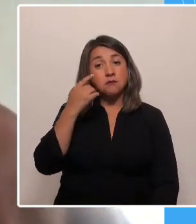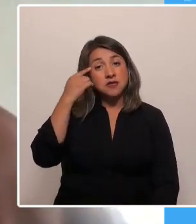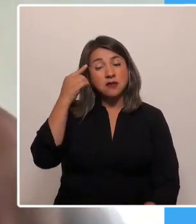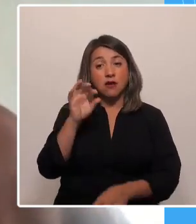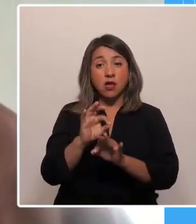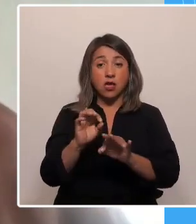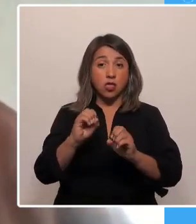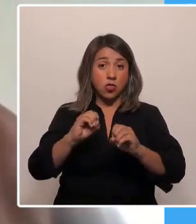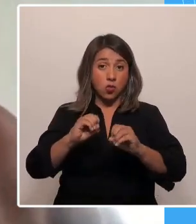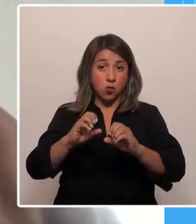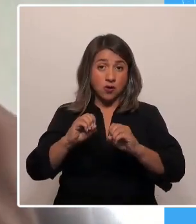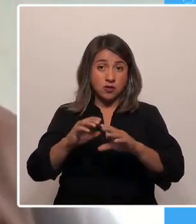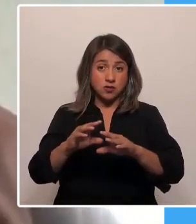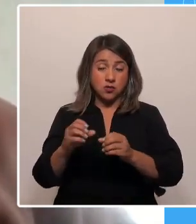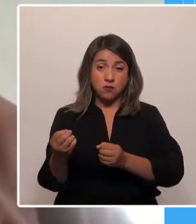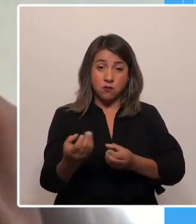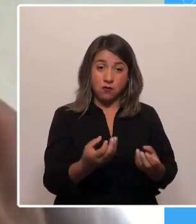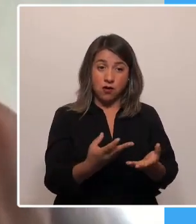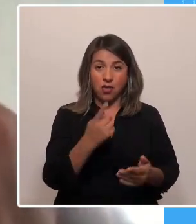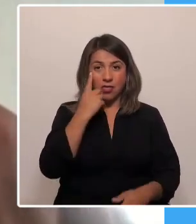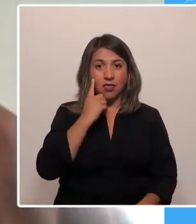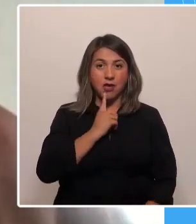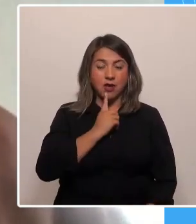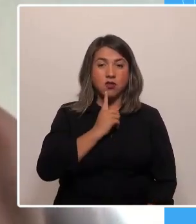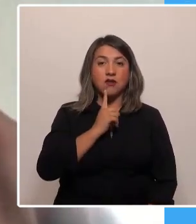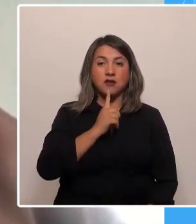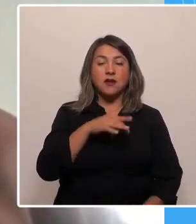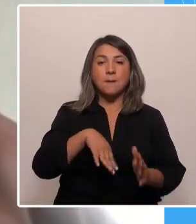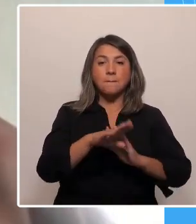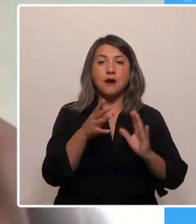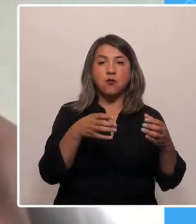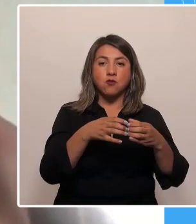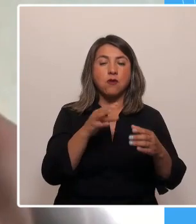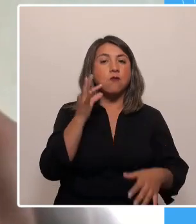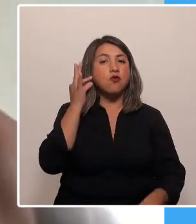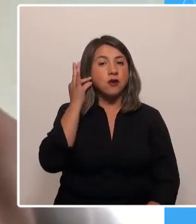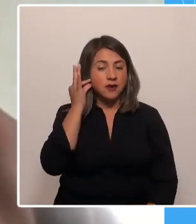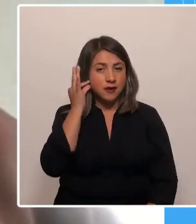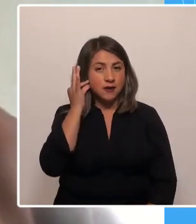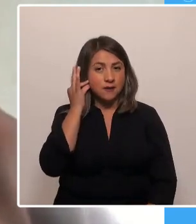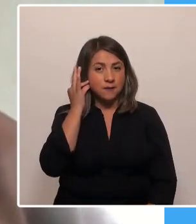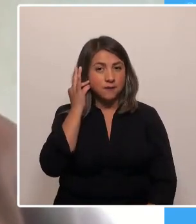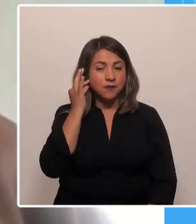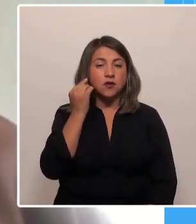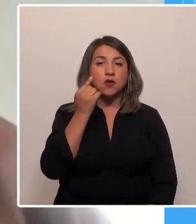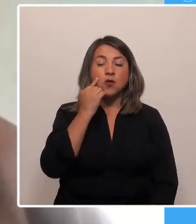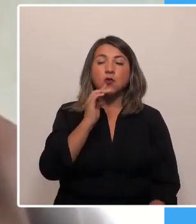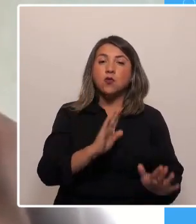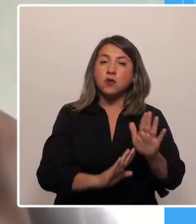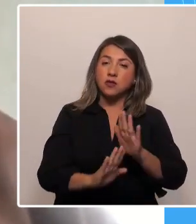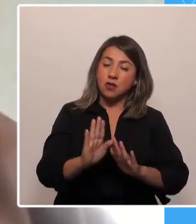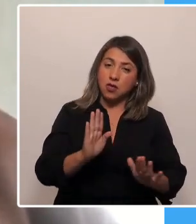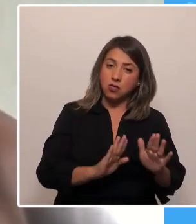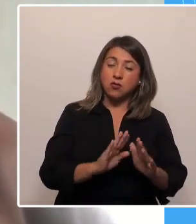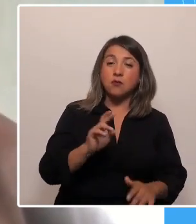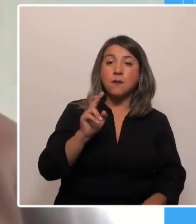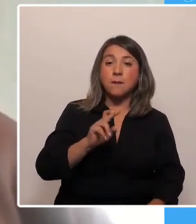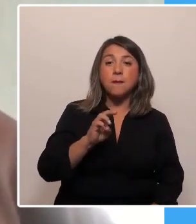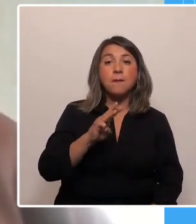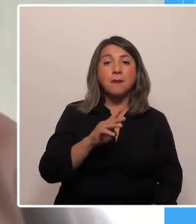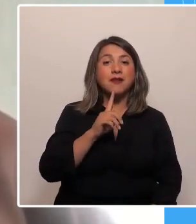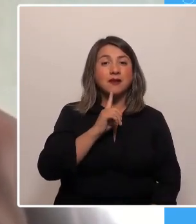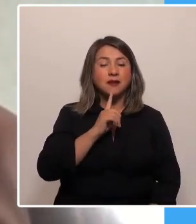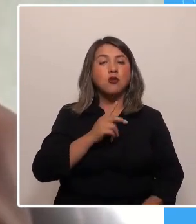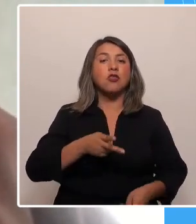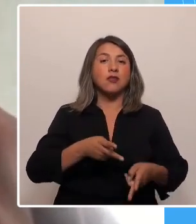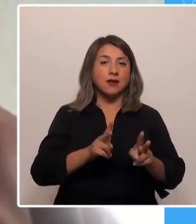educación les podía hacer daño, especialmente a las mujeres. Hay que tener cuidado. Los padres tenemos el